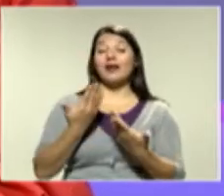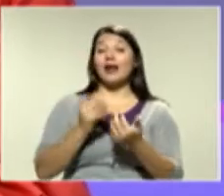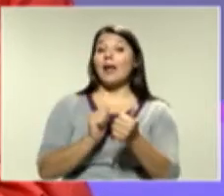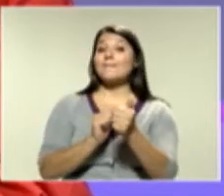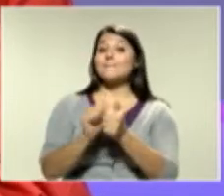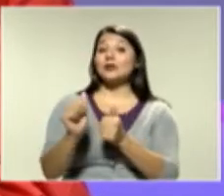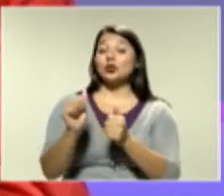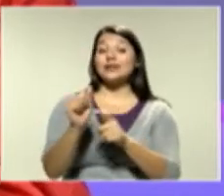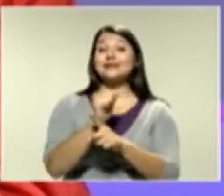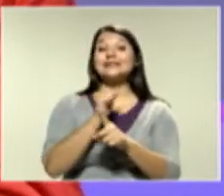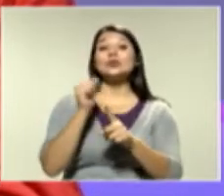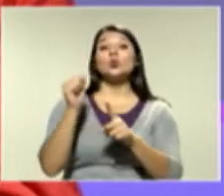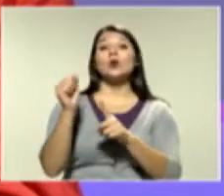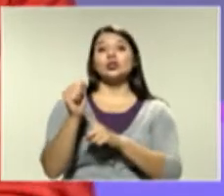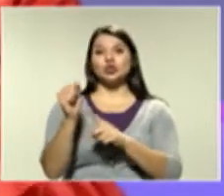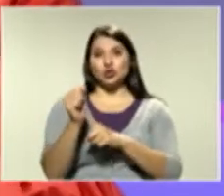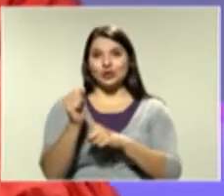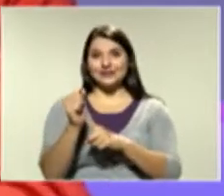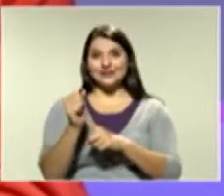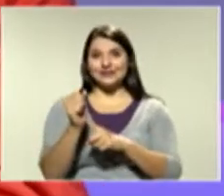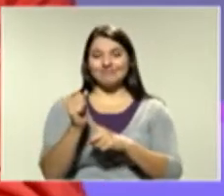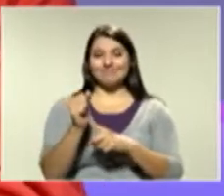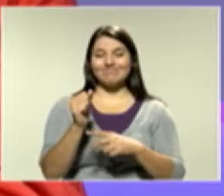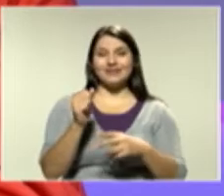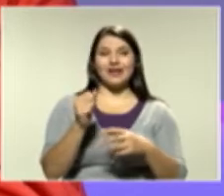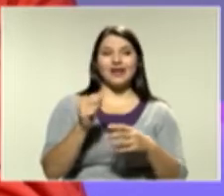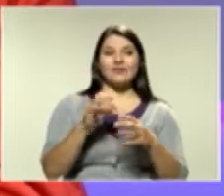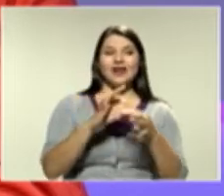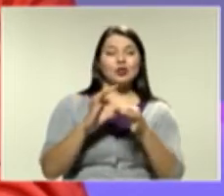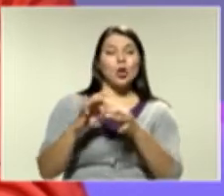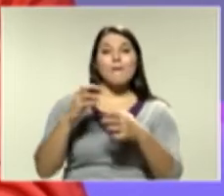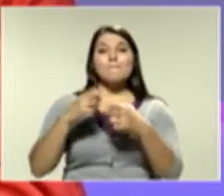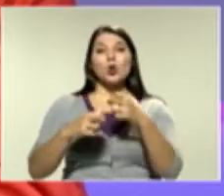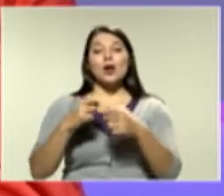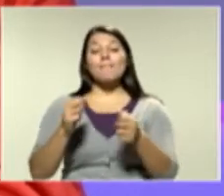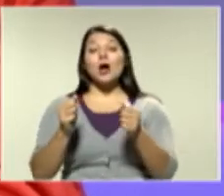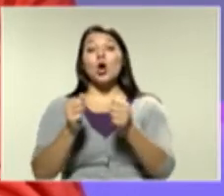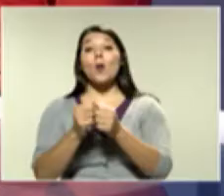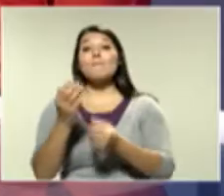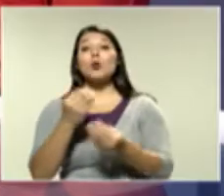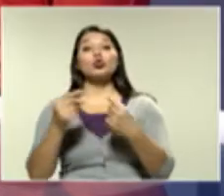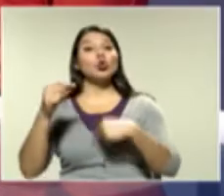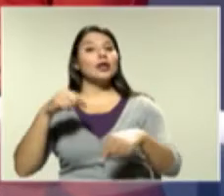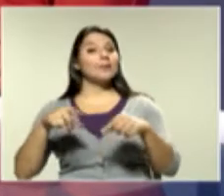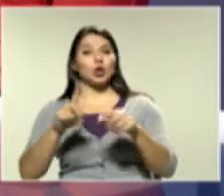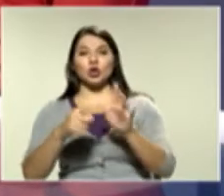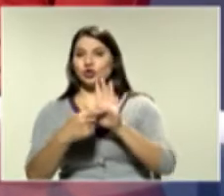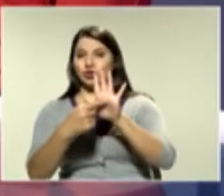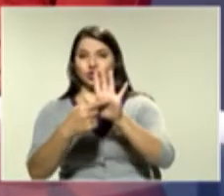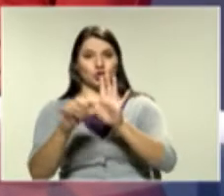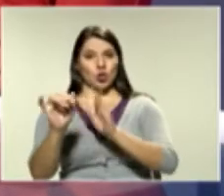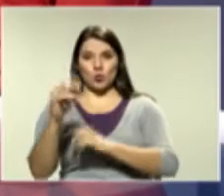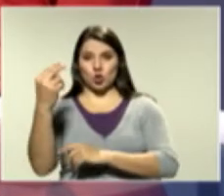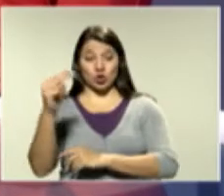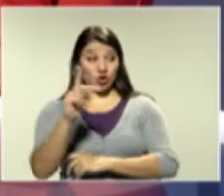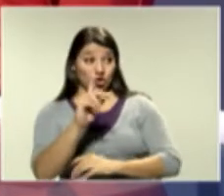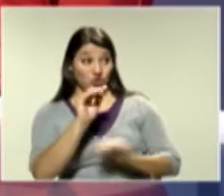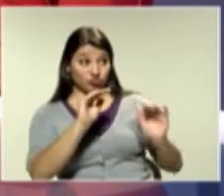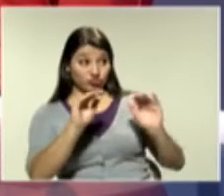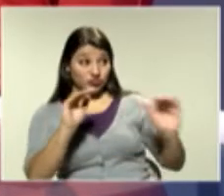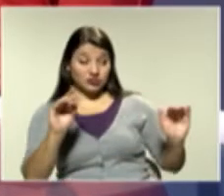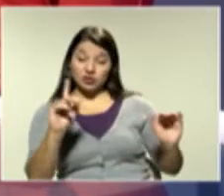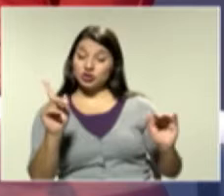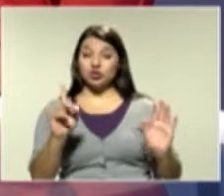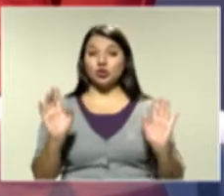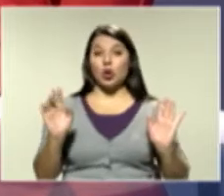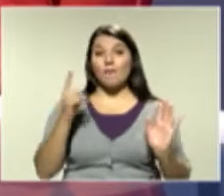mayoría de casos de intoxicación no salen a la luz, ni siquiera son registrados. ¿No se reportan? No se reportan, ¿no? Por muchas razones